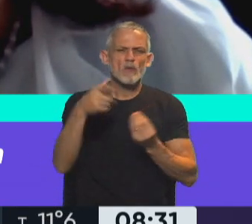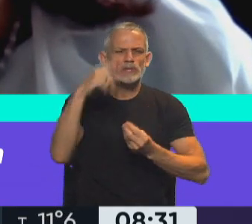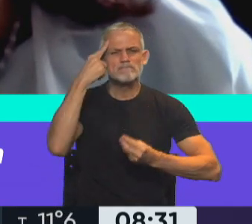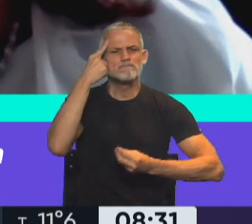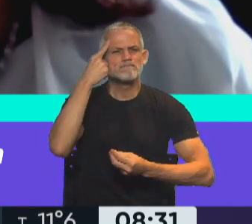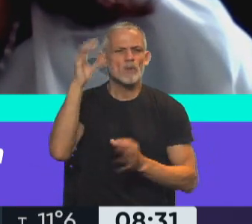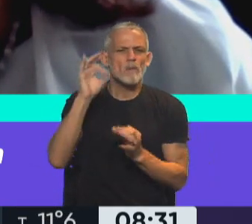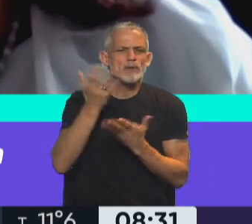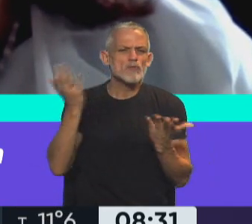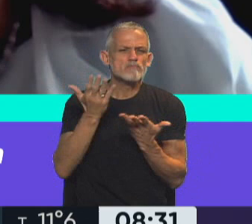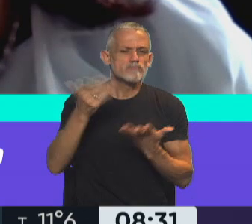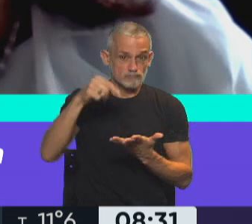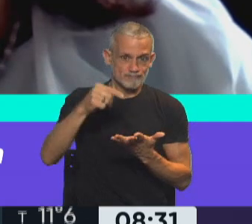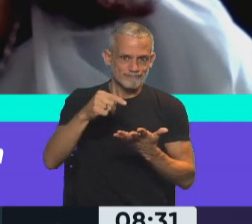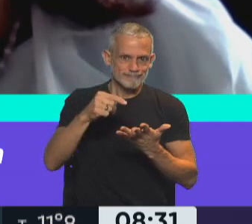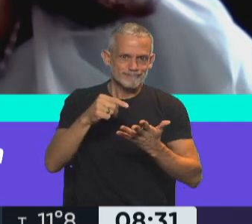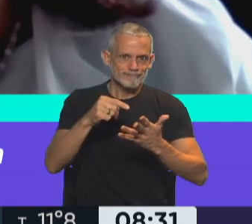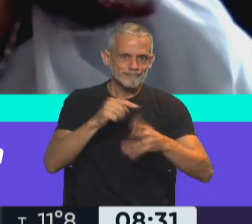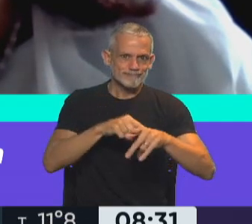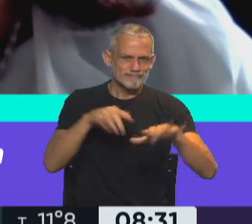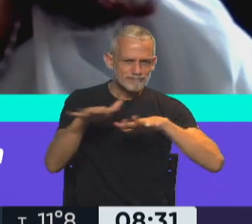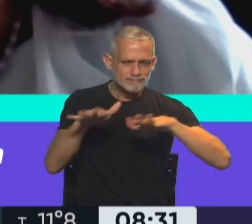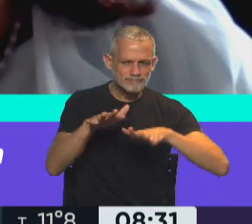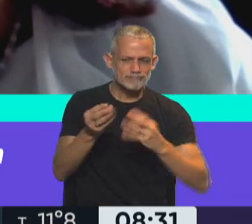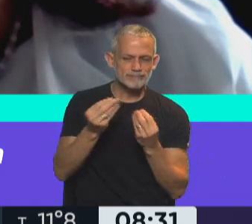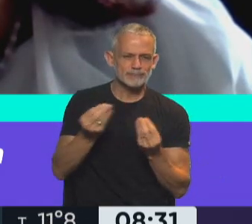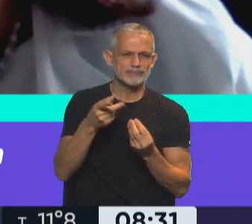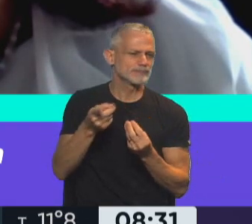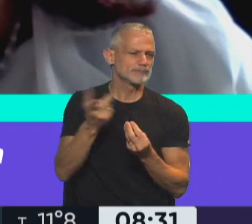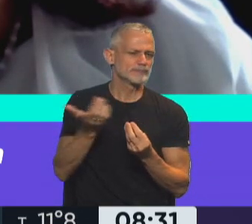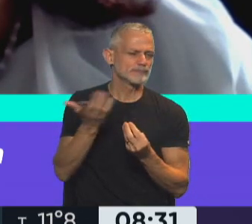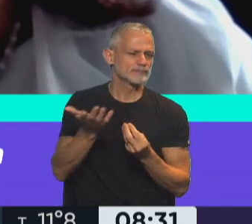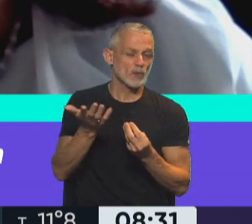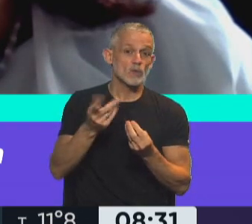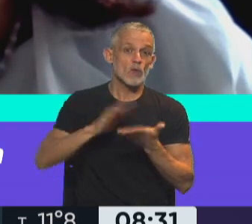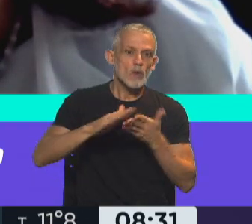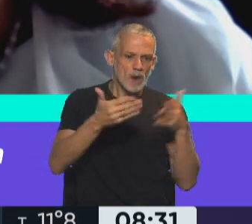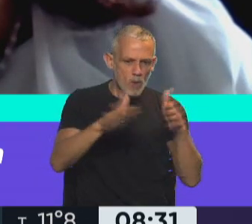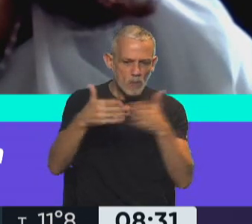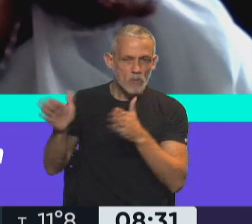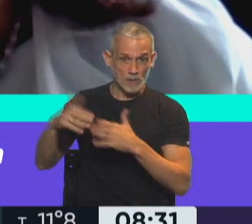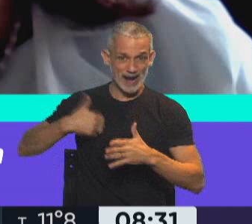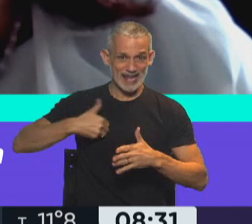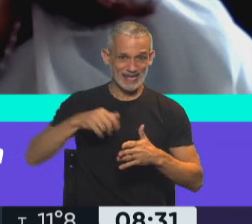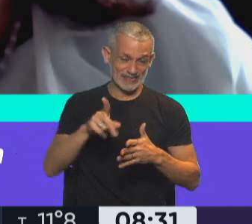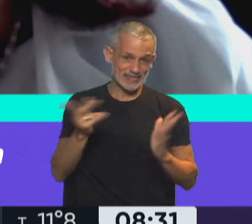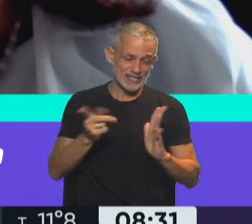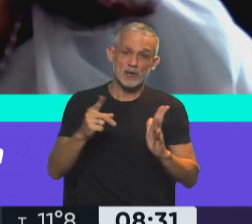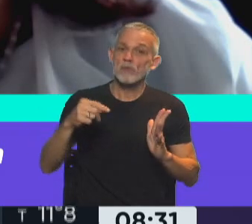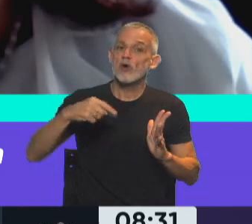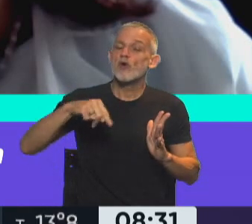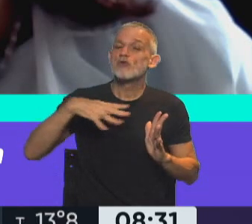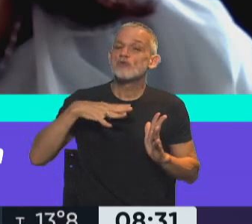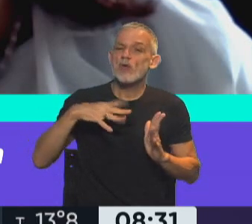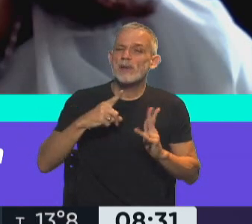usted, bajo estas circunstancias y bajo lo que está sucediendo con las nuevas aperturas en la República Argentina? Porque todavía nosotros no hemos